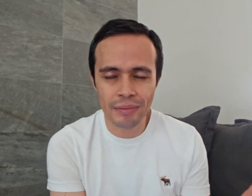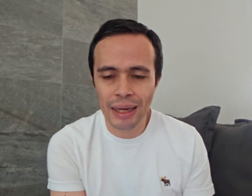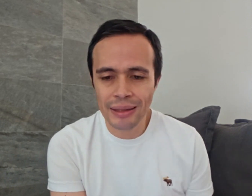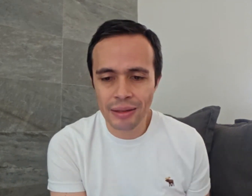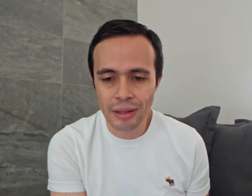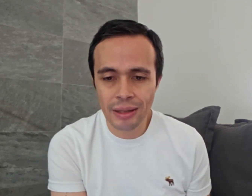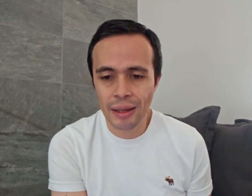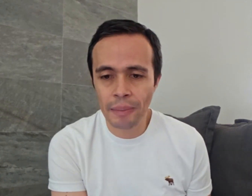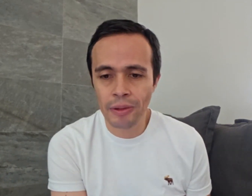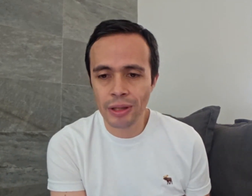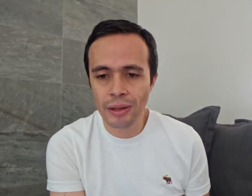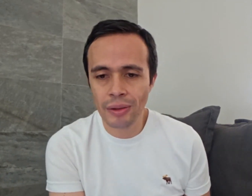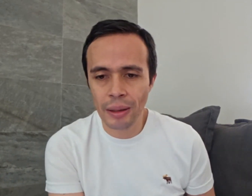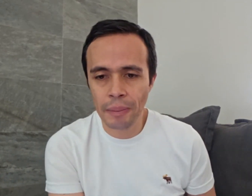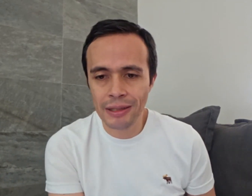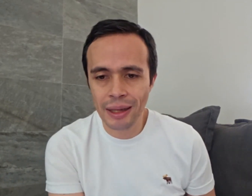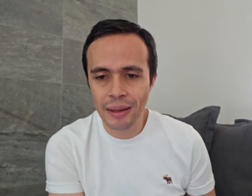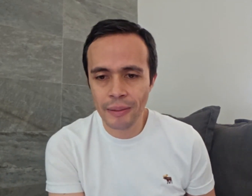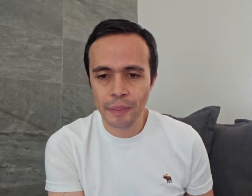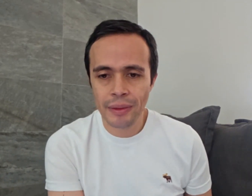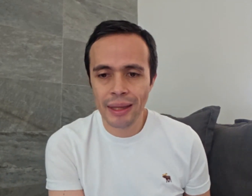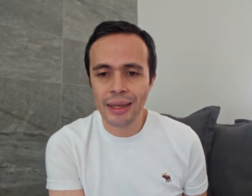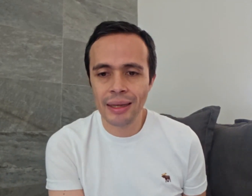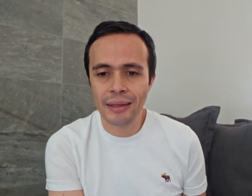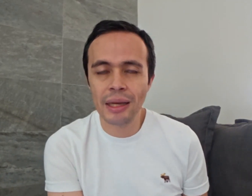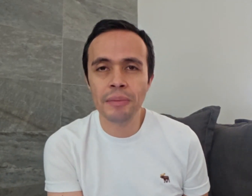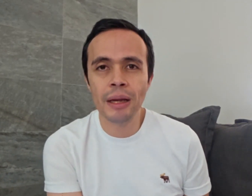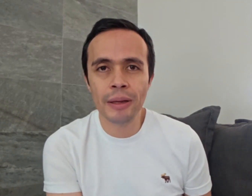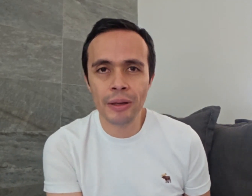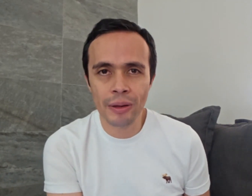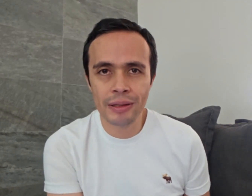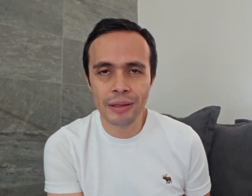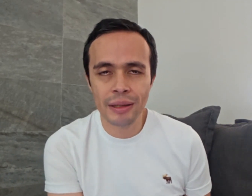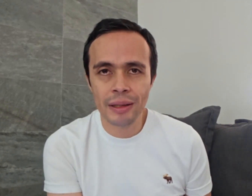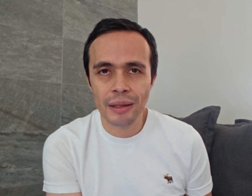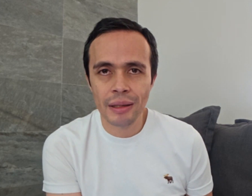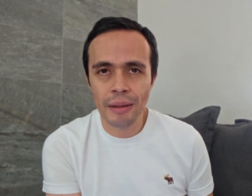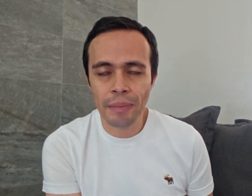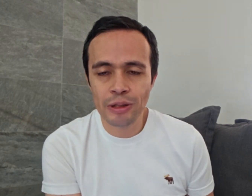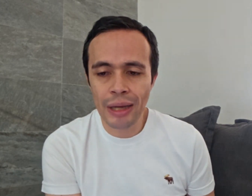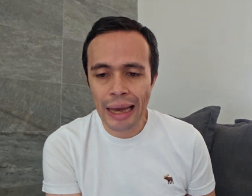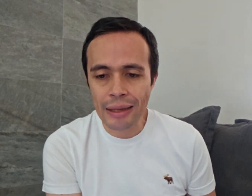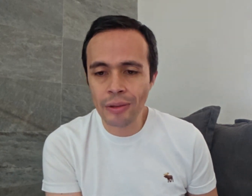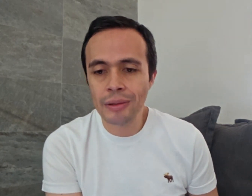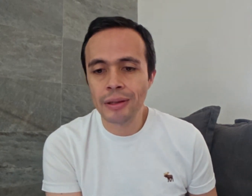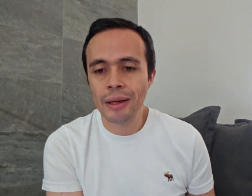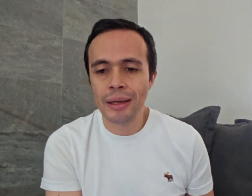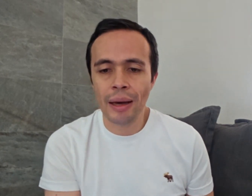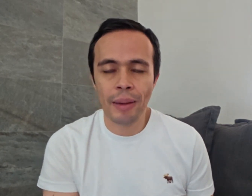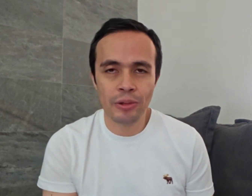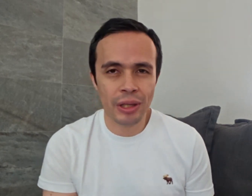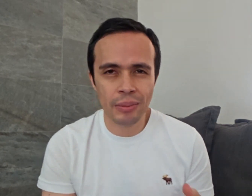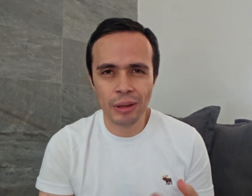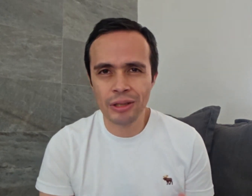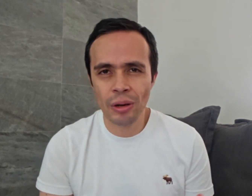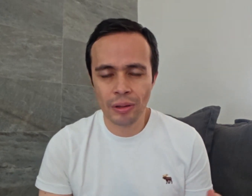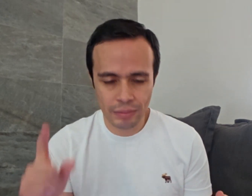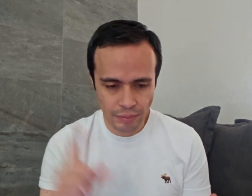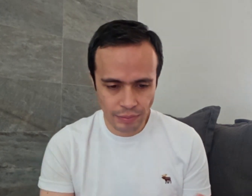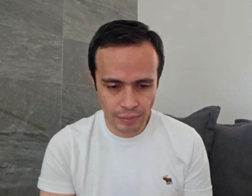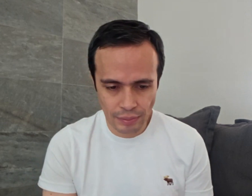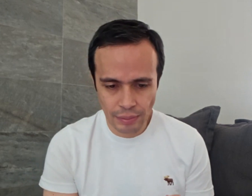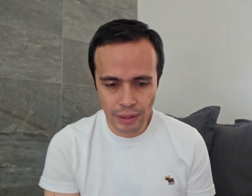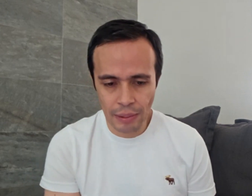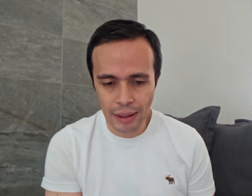llevaba más del 60% del pastel de 100,000 millones de pesos al año y había mucha